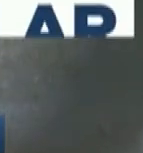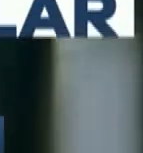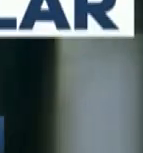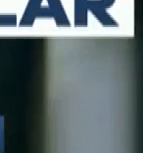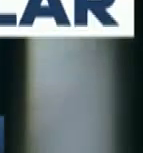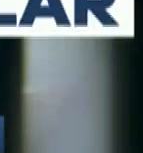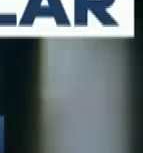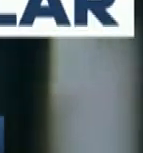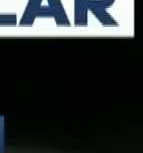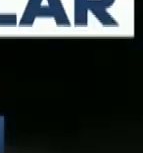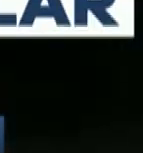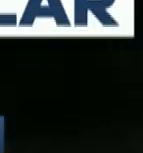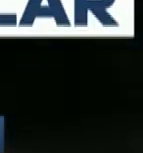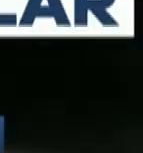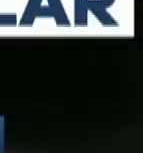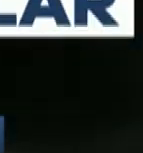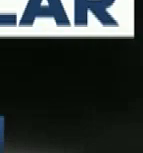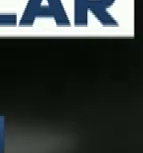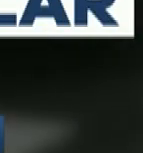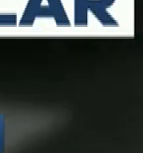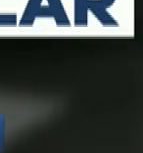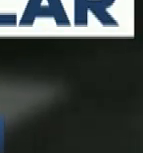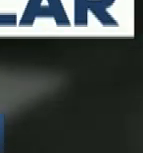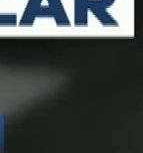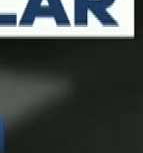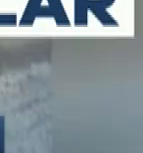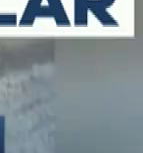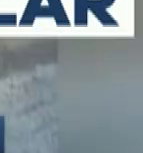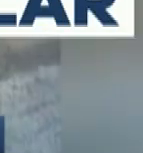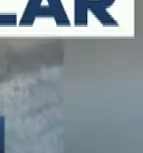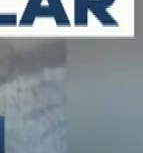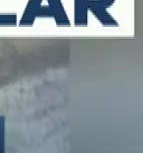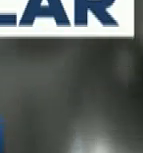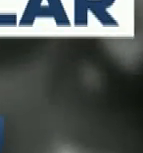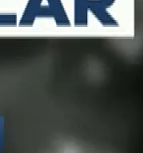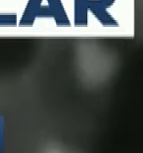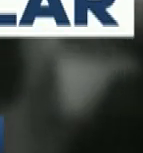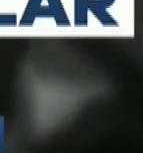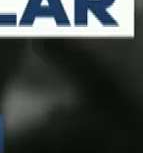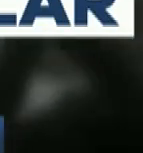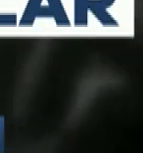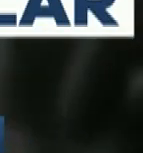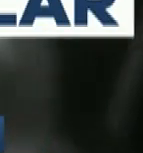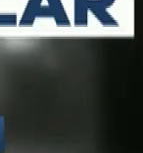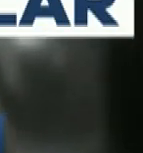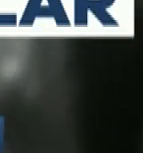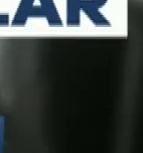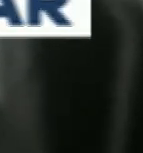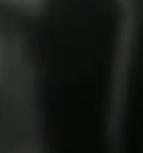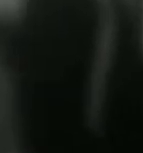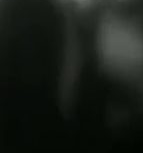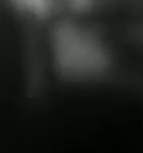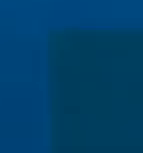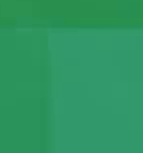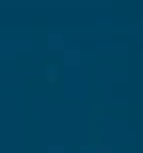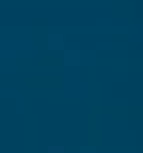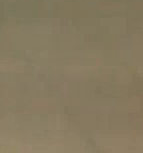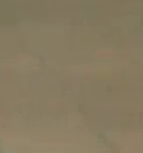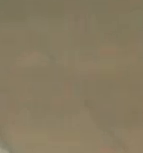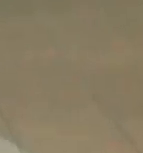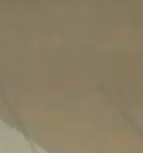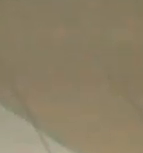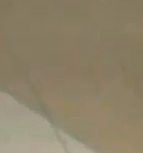Estudiante intentó agredir con un puñal a una compañera de escuela. El ataque, aparentemente, ocurrió en el aula cuando empezaba la jornada.